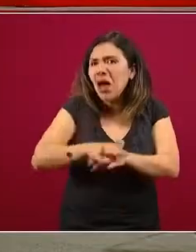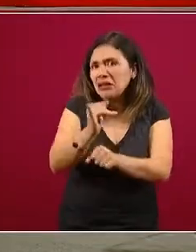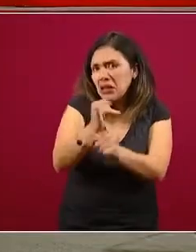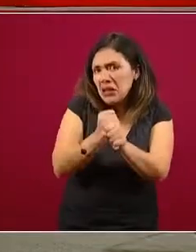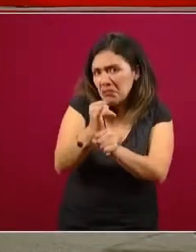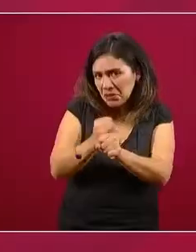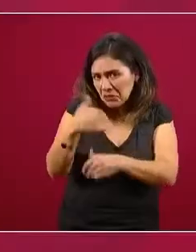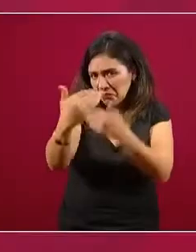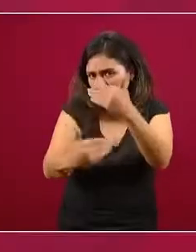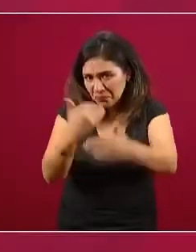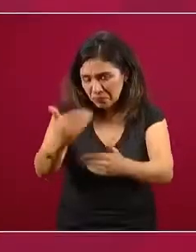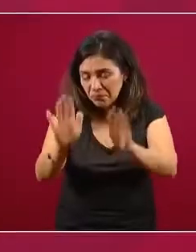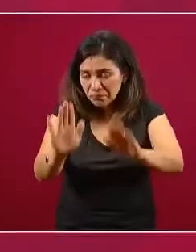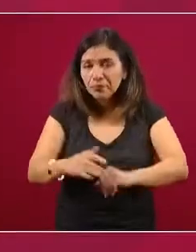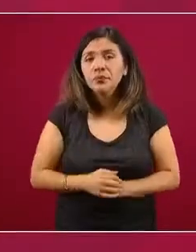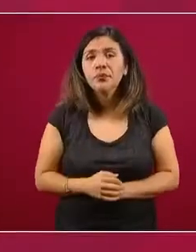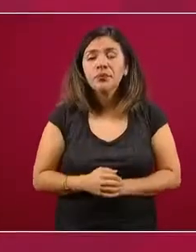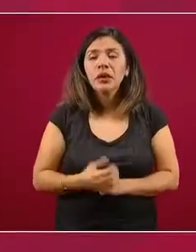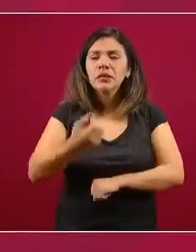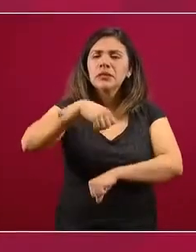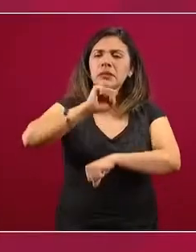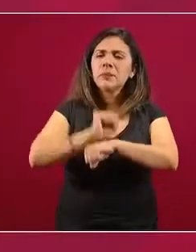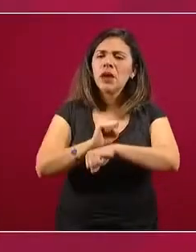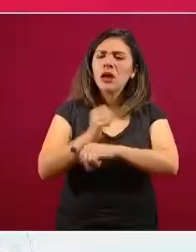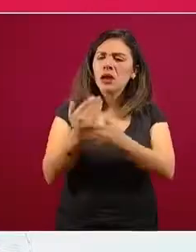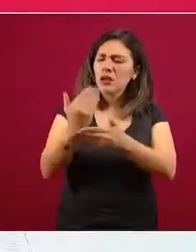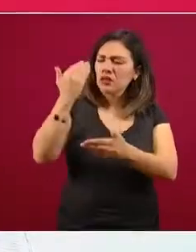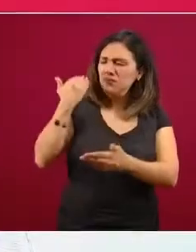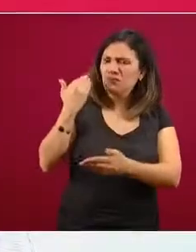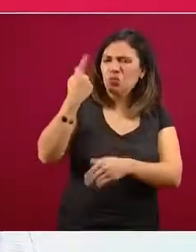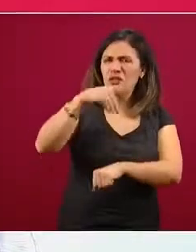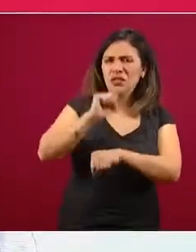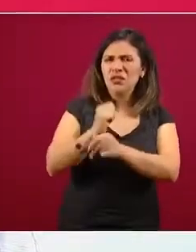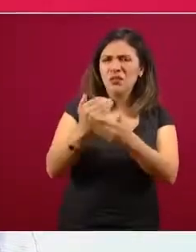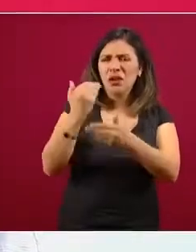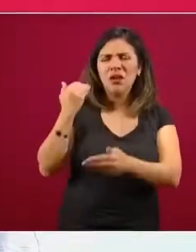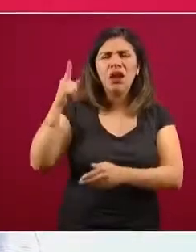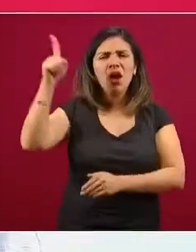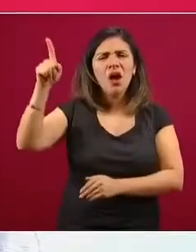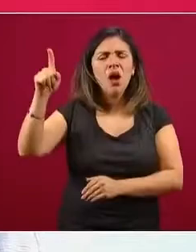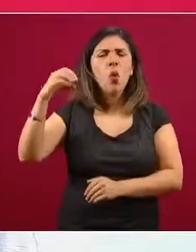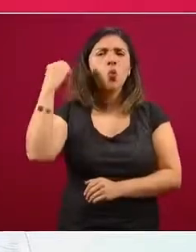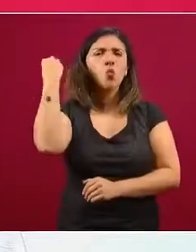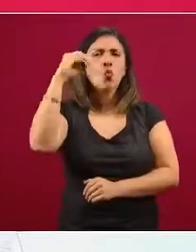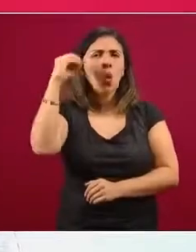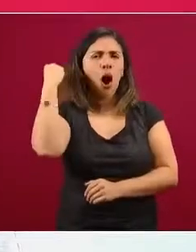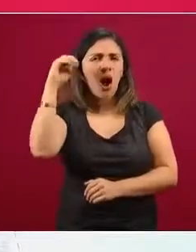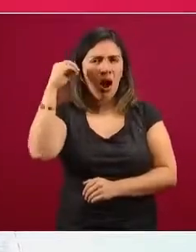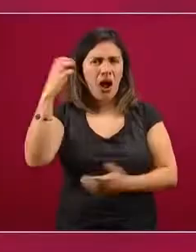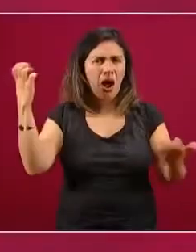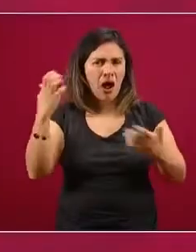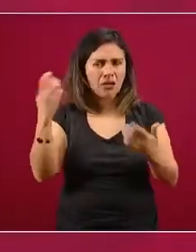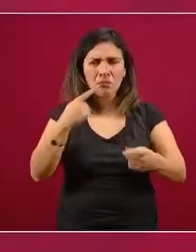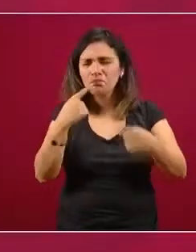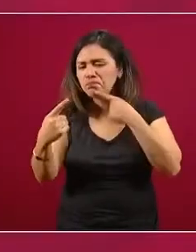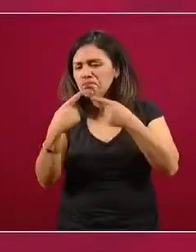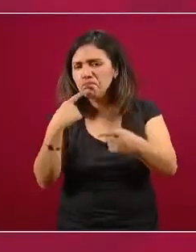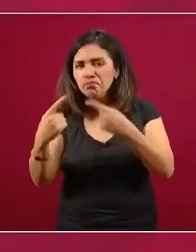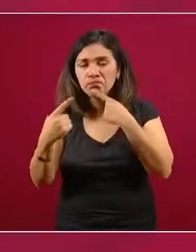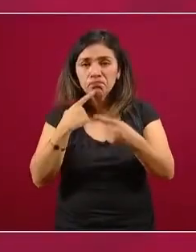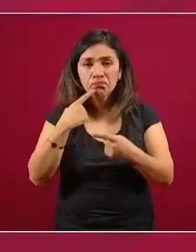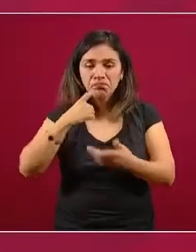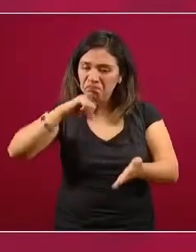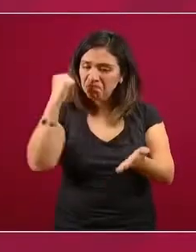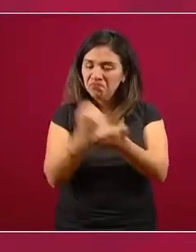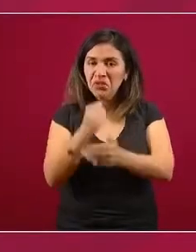investigaciones que realice, la semana pasada, cuando el Congreso de Oaxaca discutió y en su